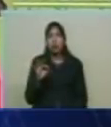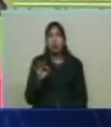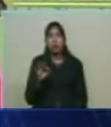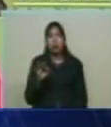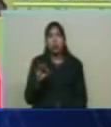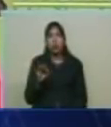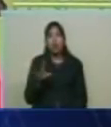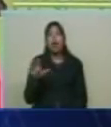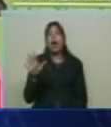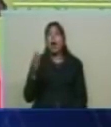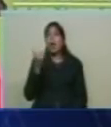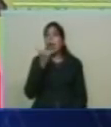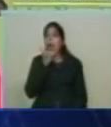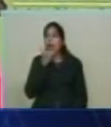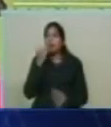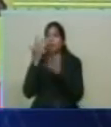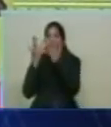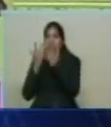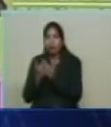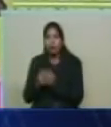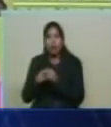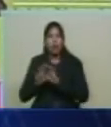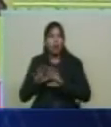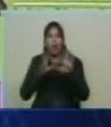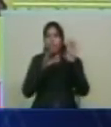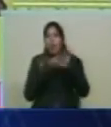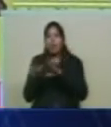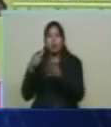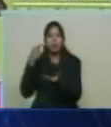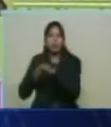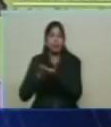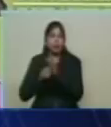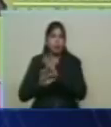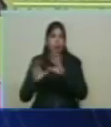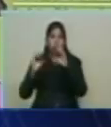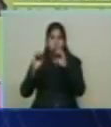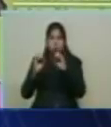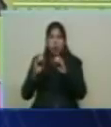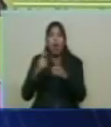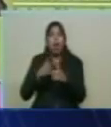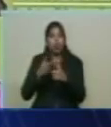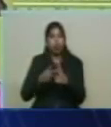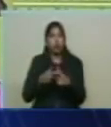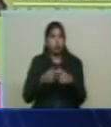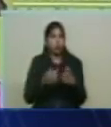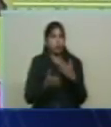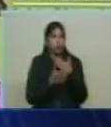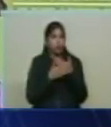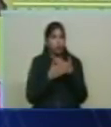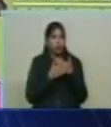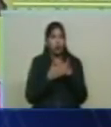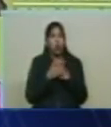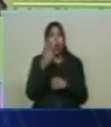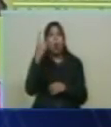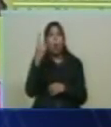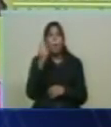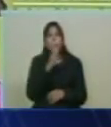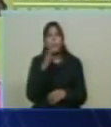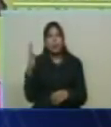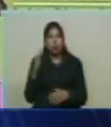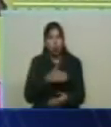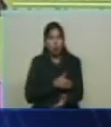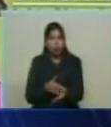que por un error administrativo no se hizo. Y el ministro Elías Agua me está solicitando